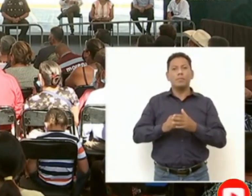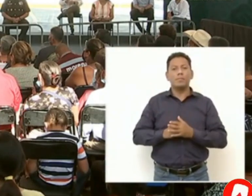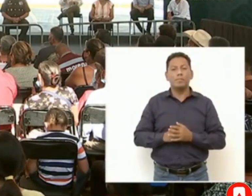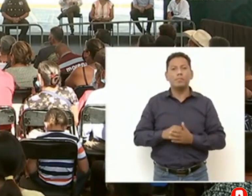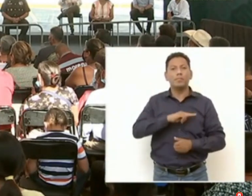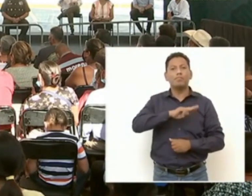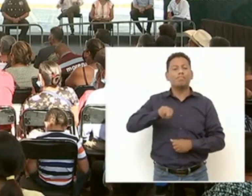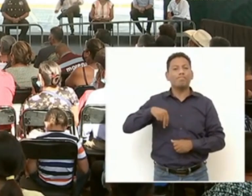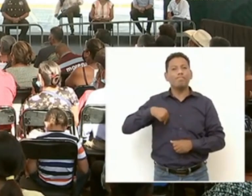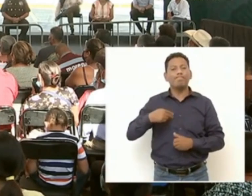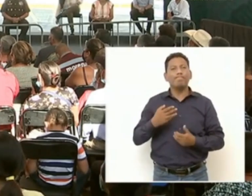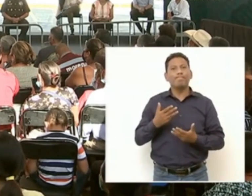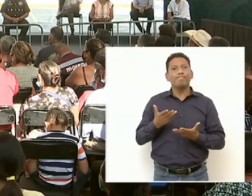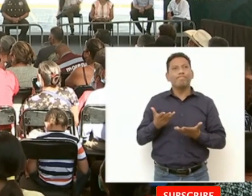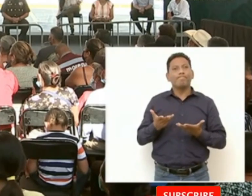nos